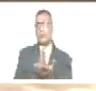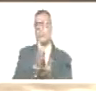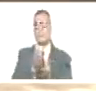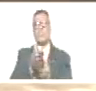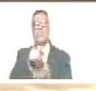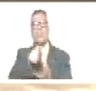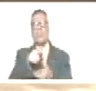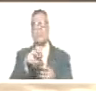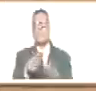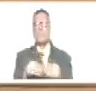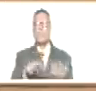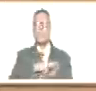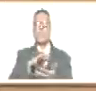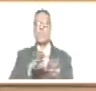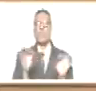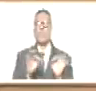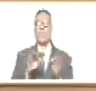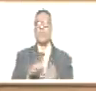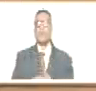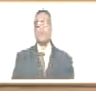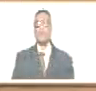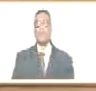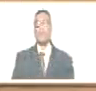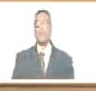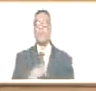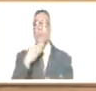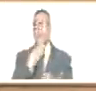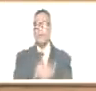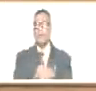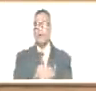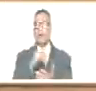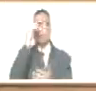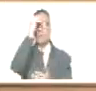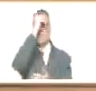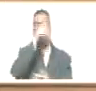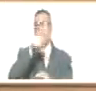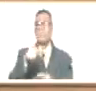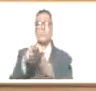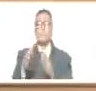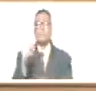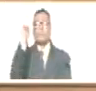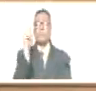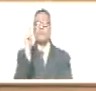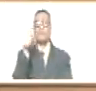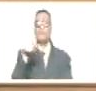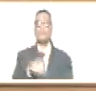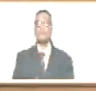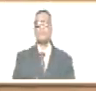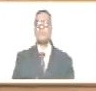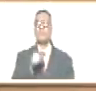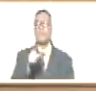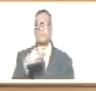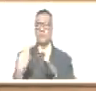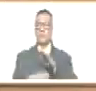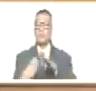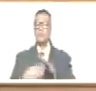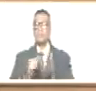inconveniente. Muchas gracias, querido diputado. En consecuencia, y en base a los artículos